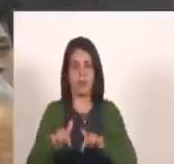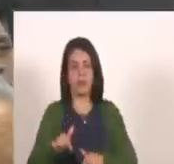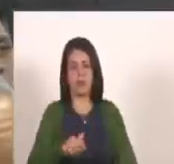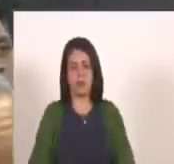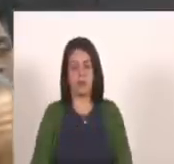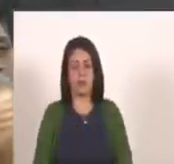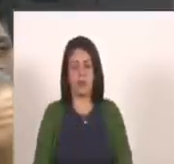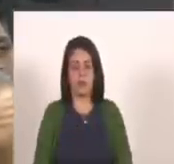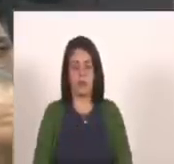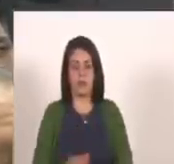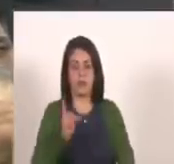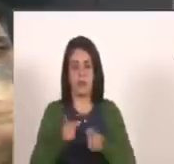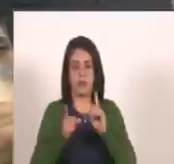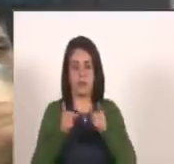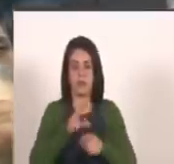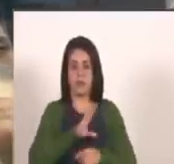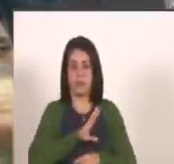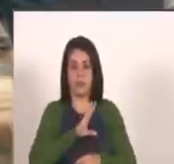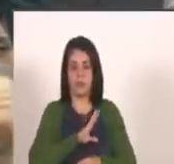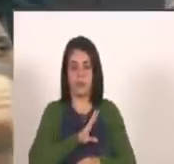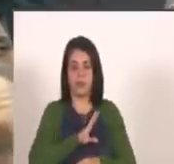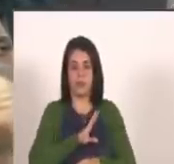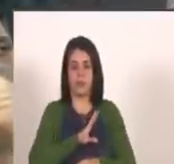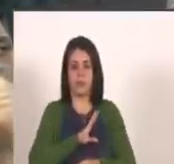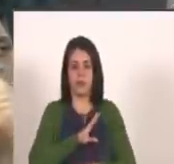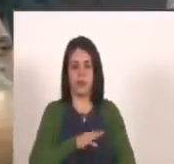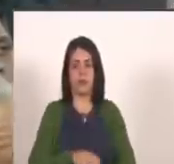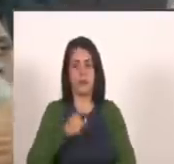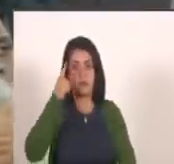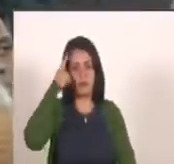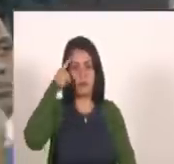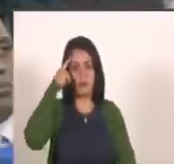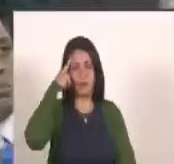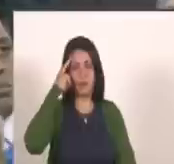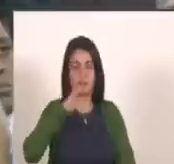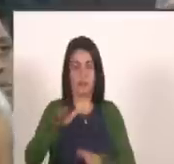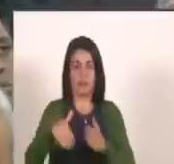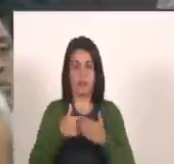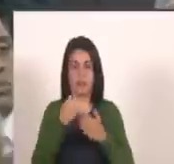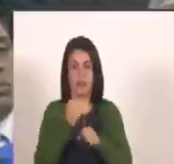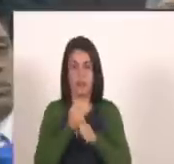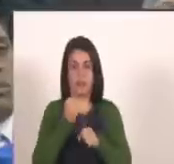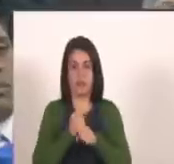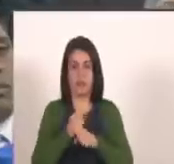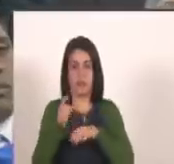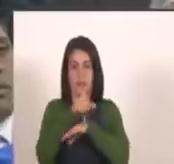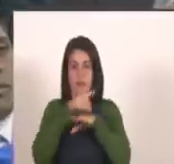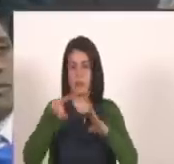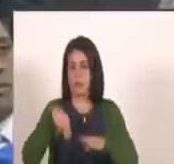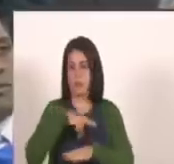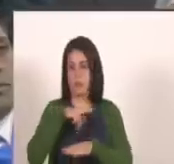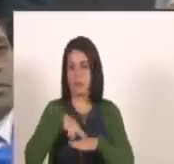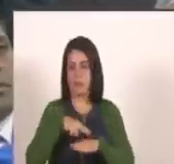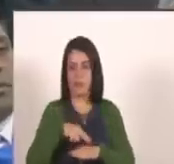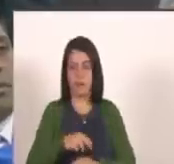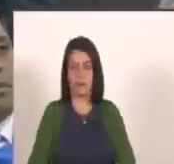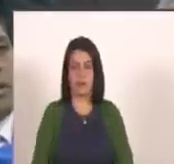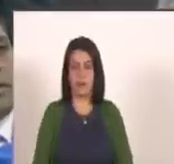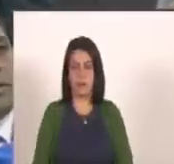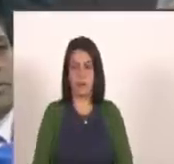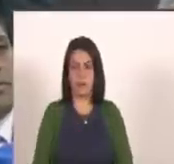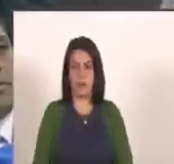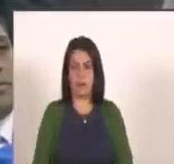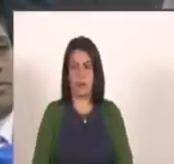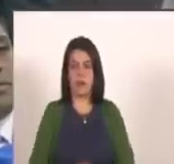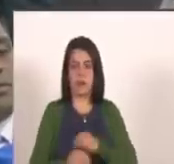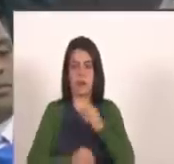los que de alguna manera pertenecemos a ese ejército, reconocemos el trabajo que el gobierno nacional ha